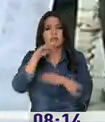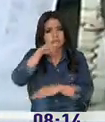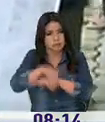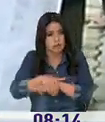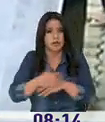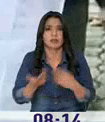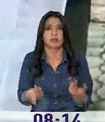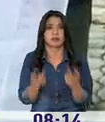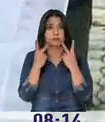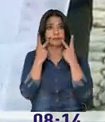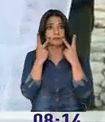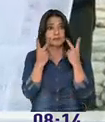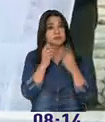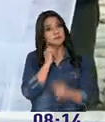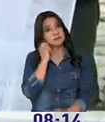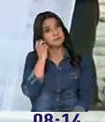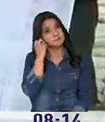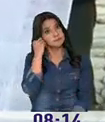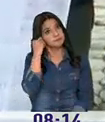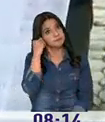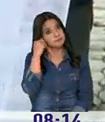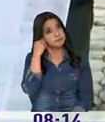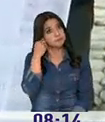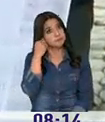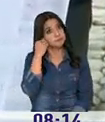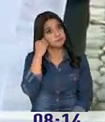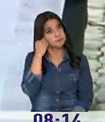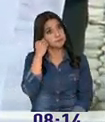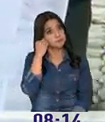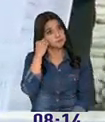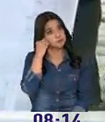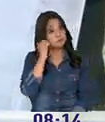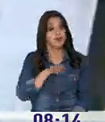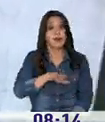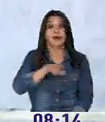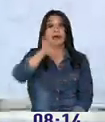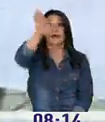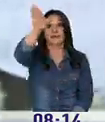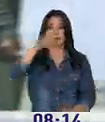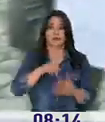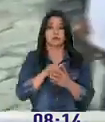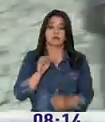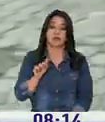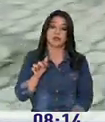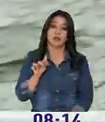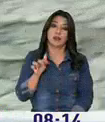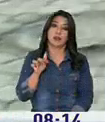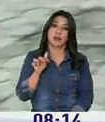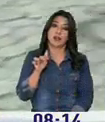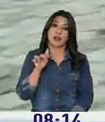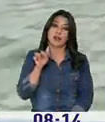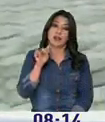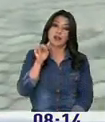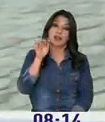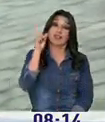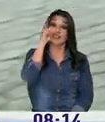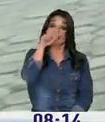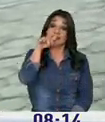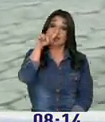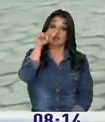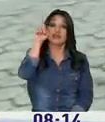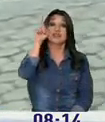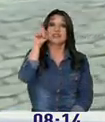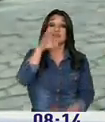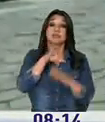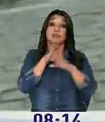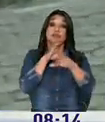porque vamos a mostrar en imágenes cómo estamos tan arriba que obviamente las cuestas y las pendientes son complicadas y por eso necesitan el